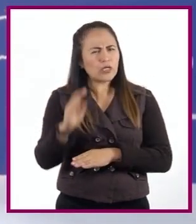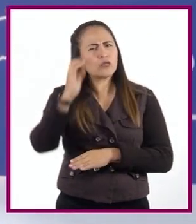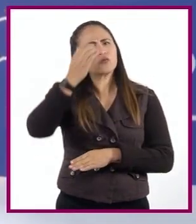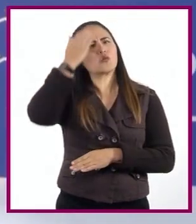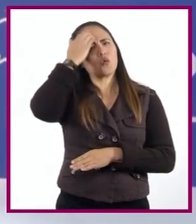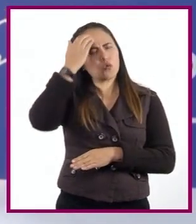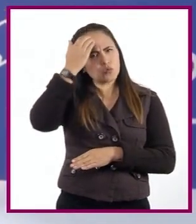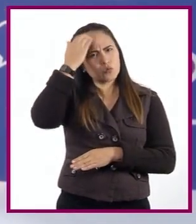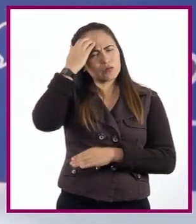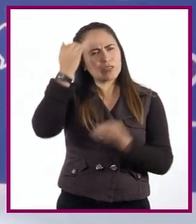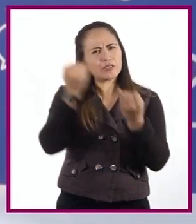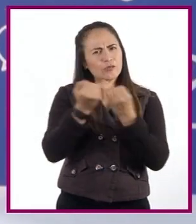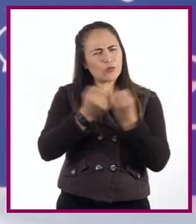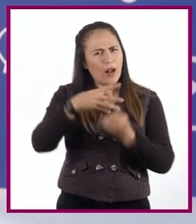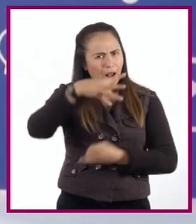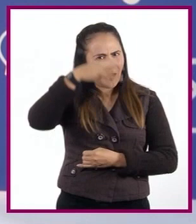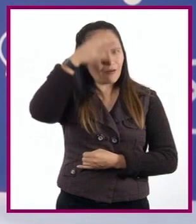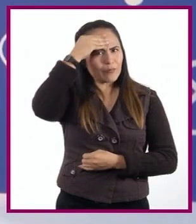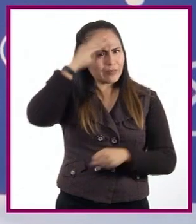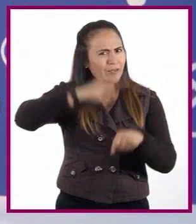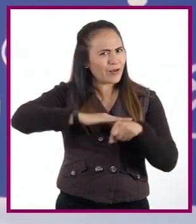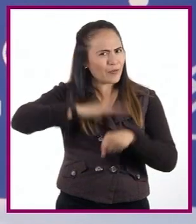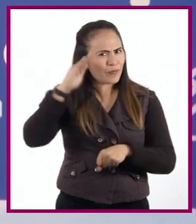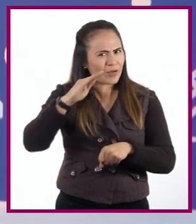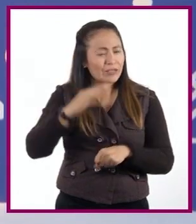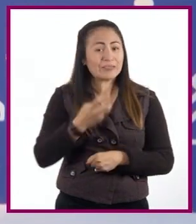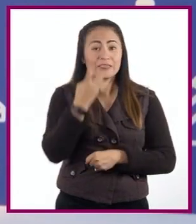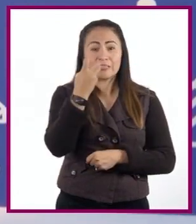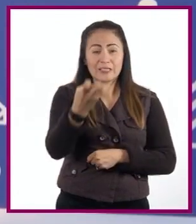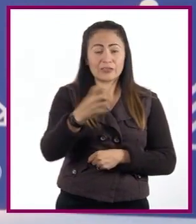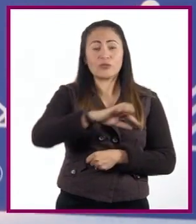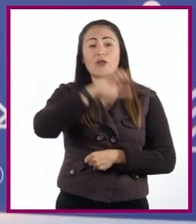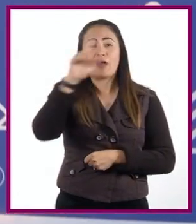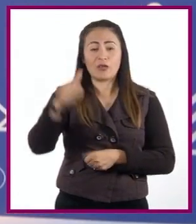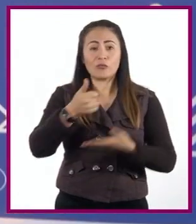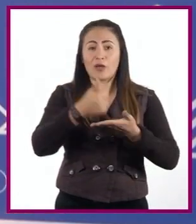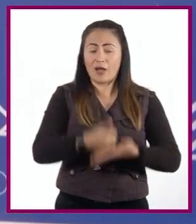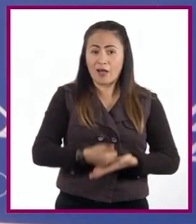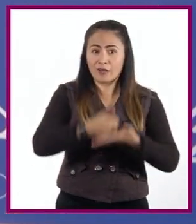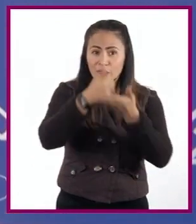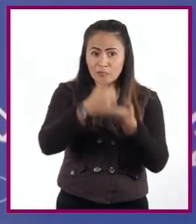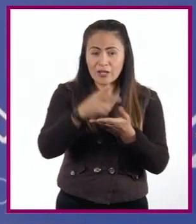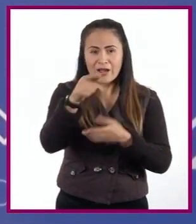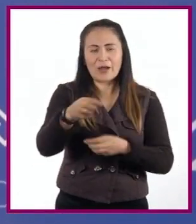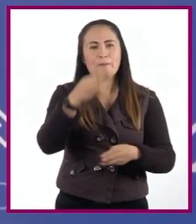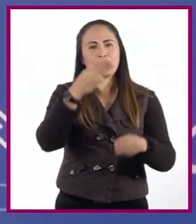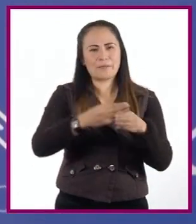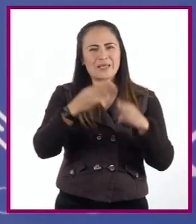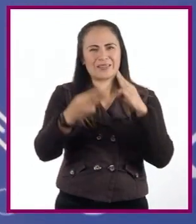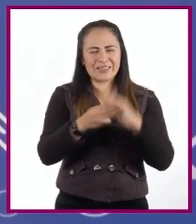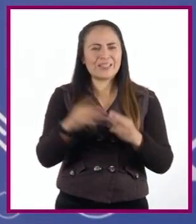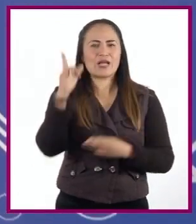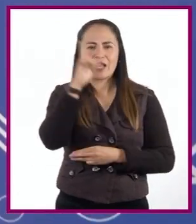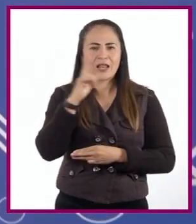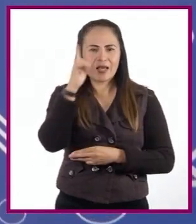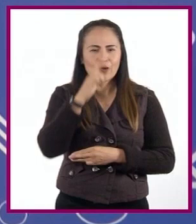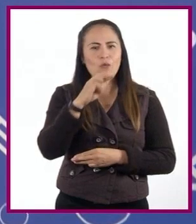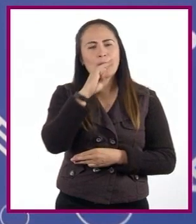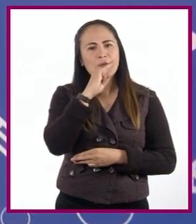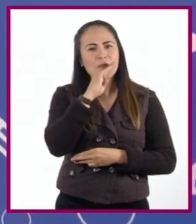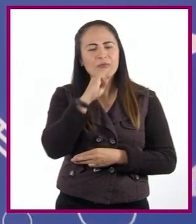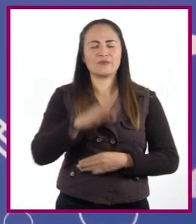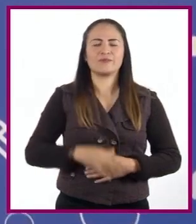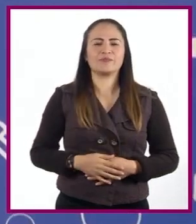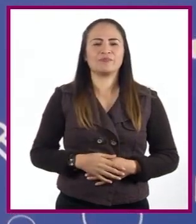apropien de este aprendizaje esperado, el cual les ayudará como parte de su formación en la asignatura Lengua Materna.